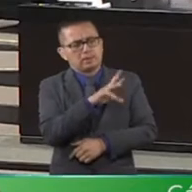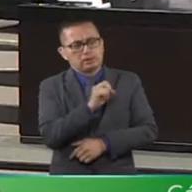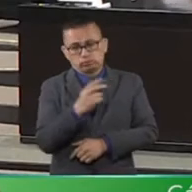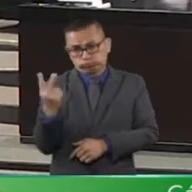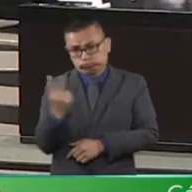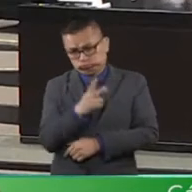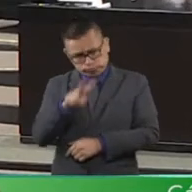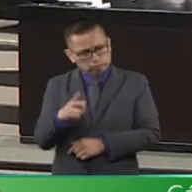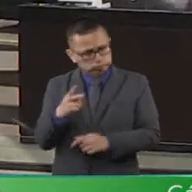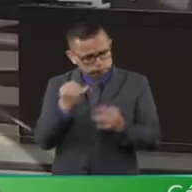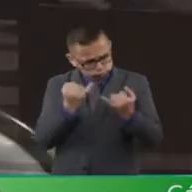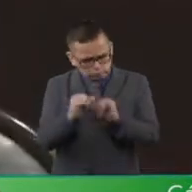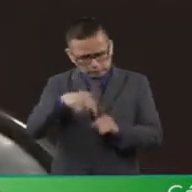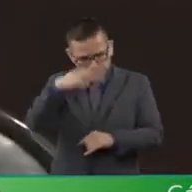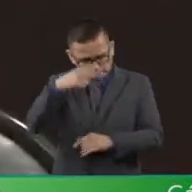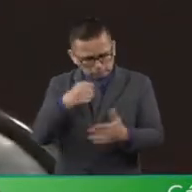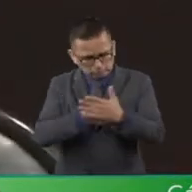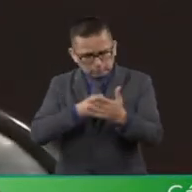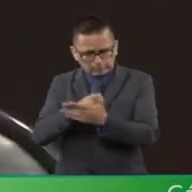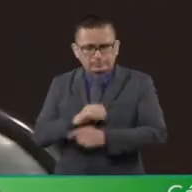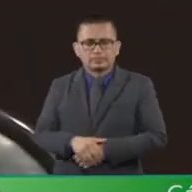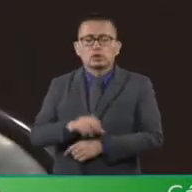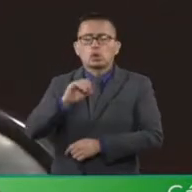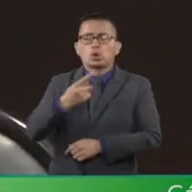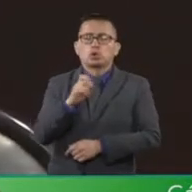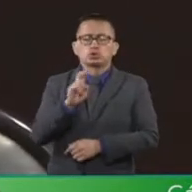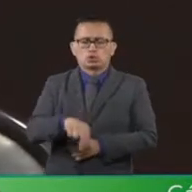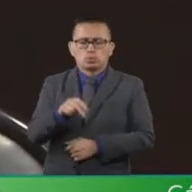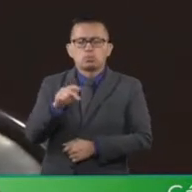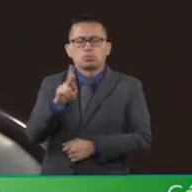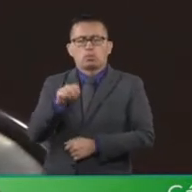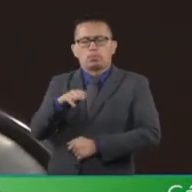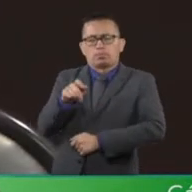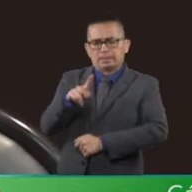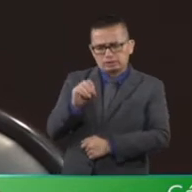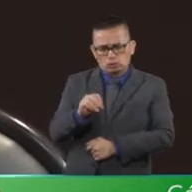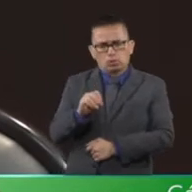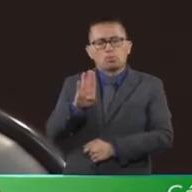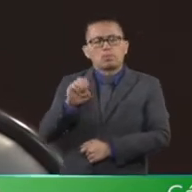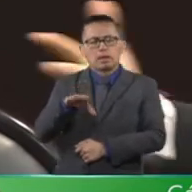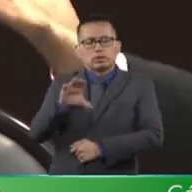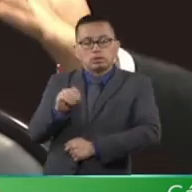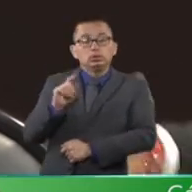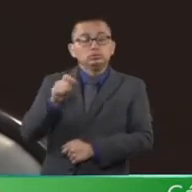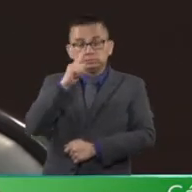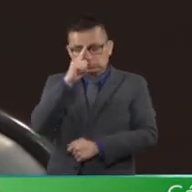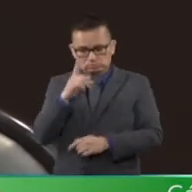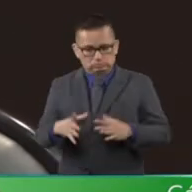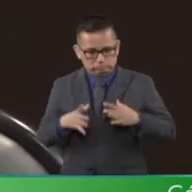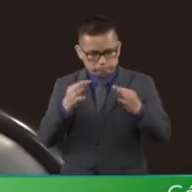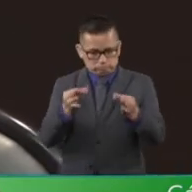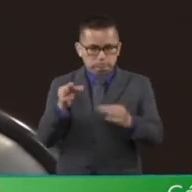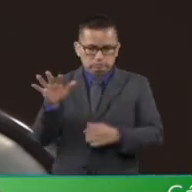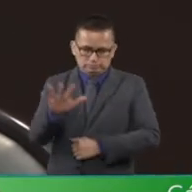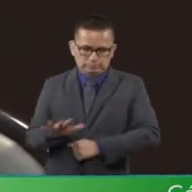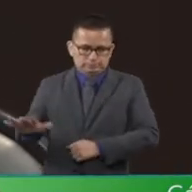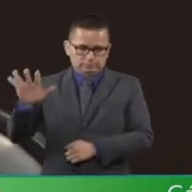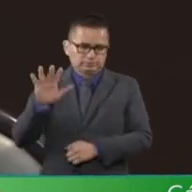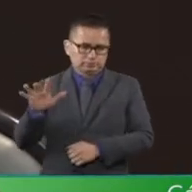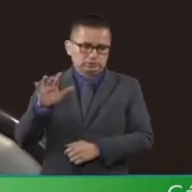otón pompeo blanco fundador de playa Obispo lo que hoy es la gran y rica ciudad